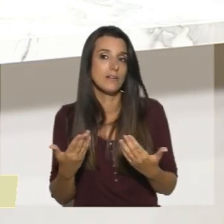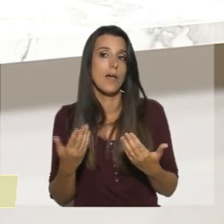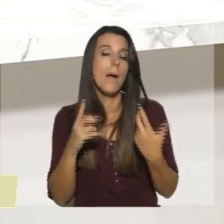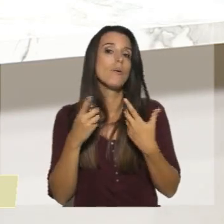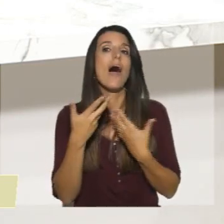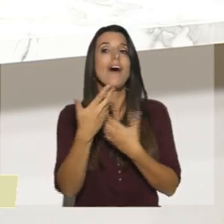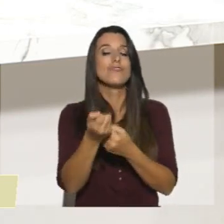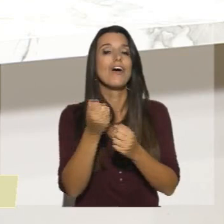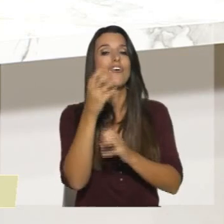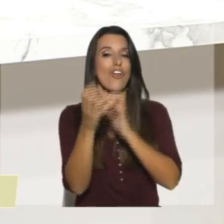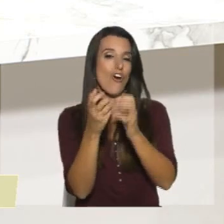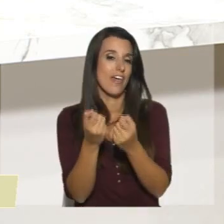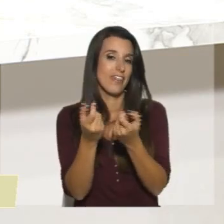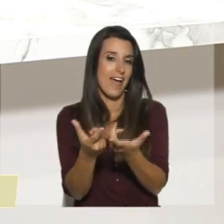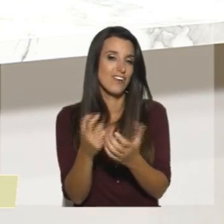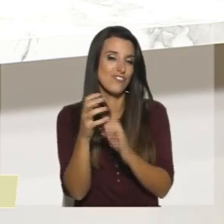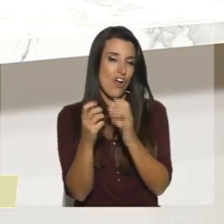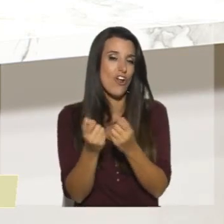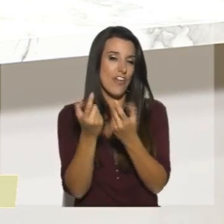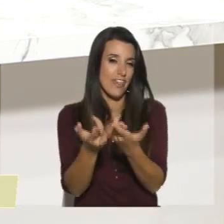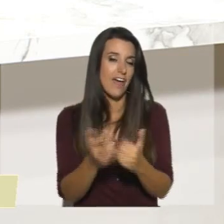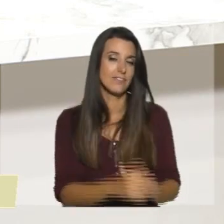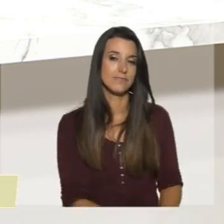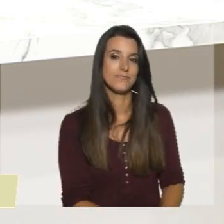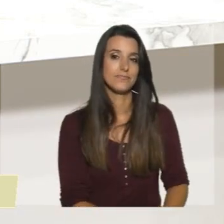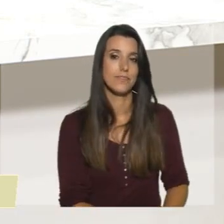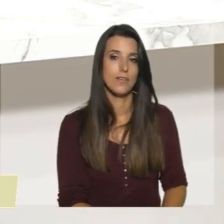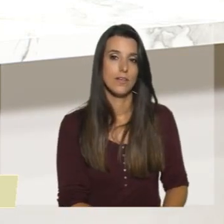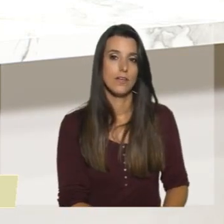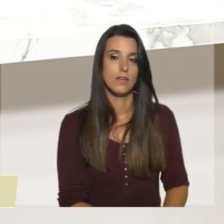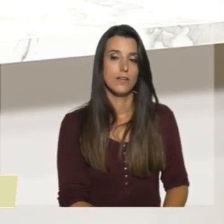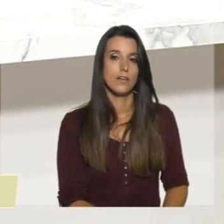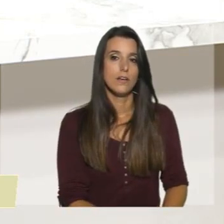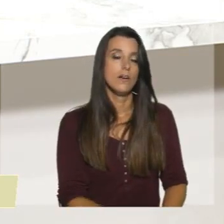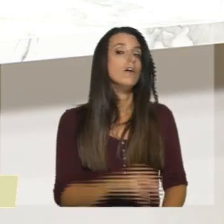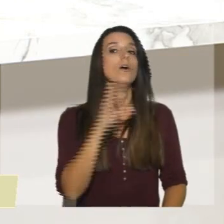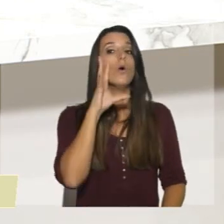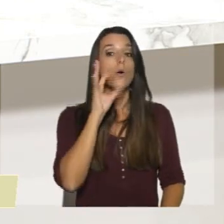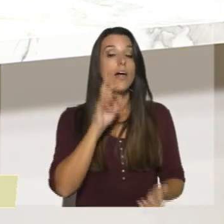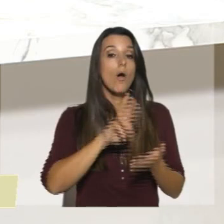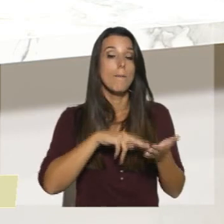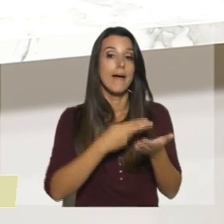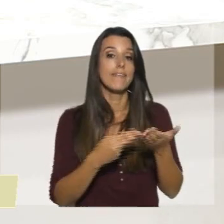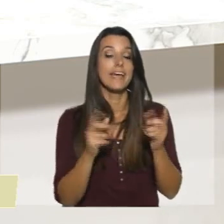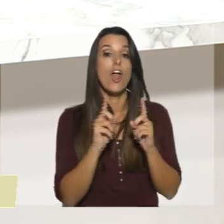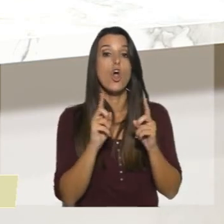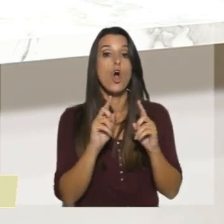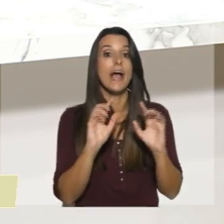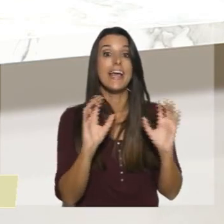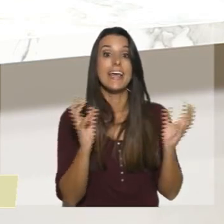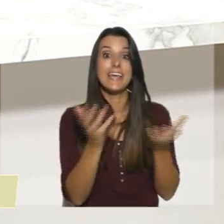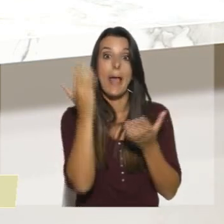ayudar es con el colorcito. Bien. Viste que te da como un puntito más dorado. Sí, te da otro punto del color. Lo que tenés que tener cuidado con la manteca y el azúcar es que no se te queme y no